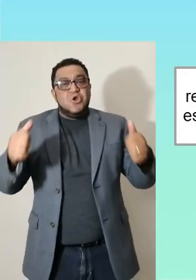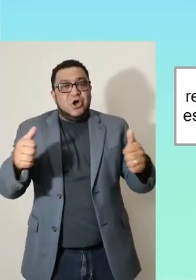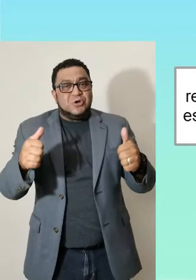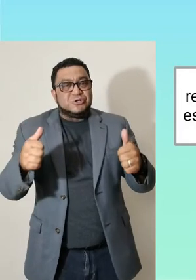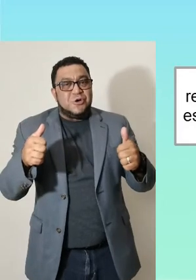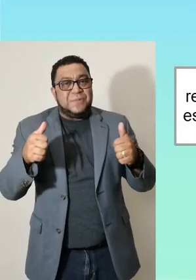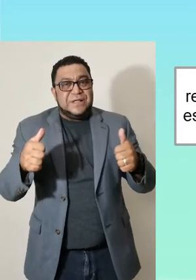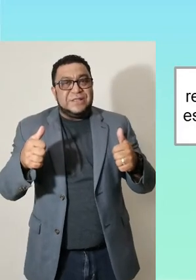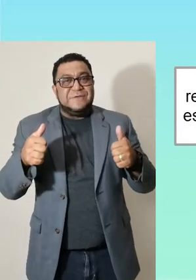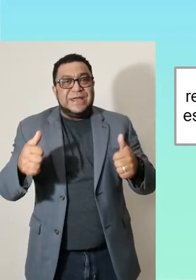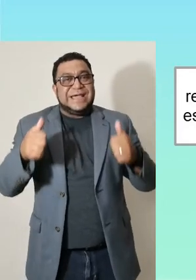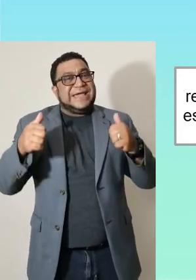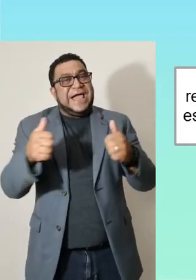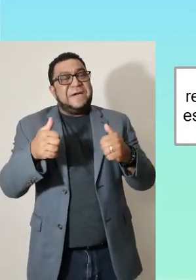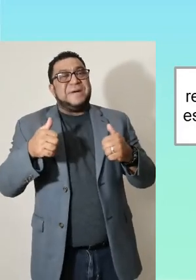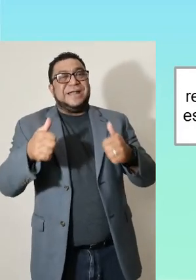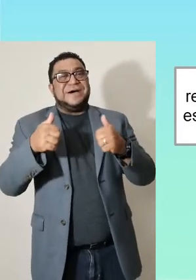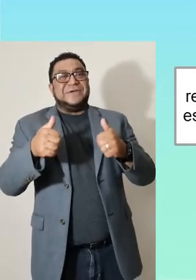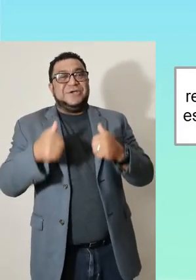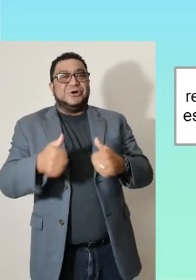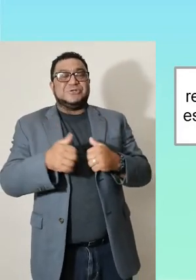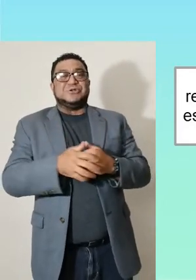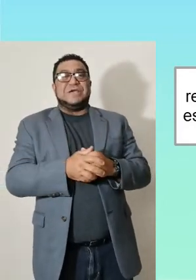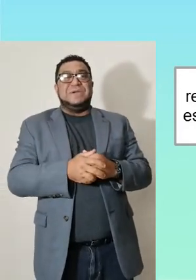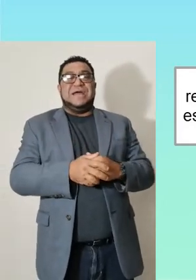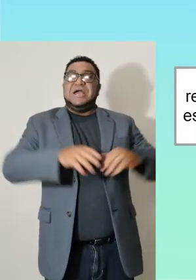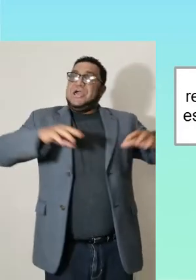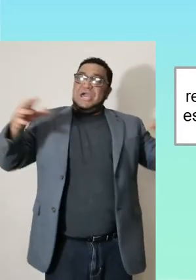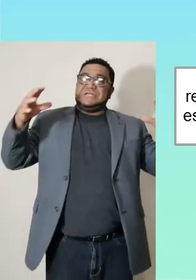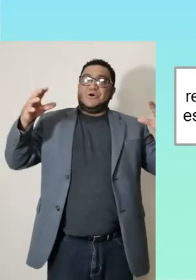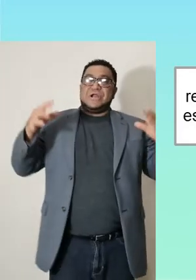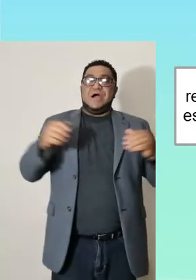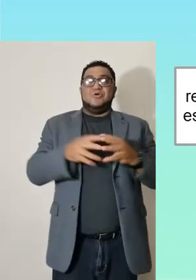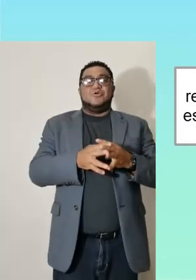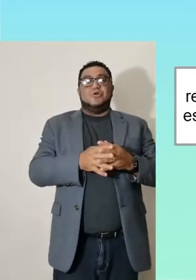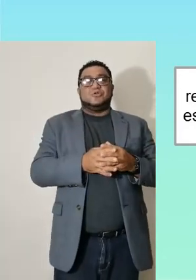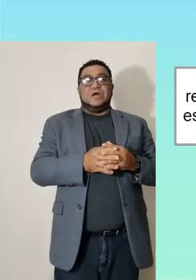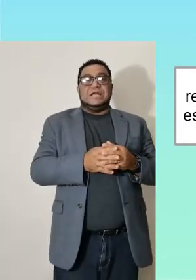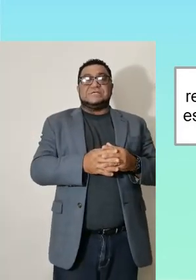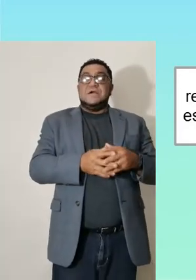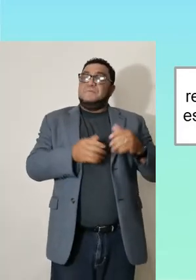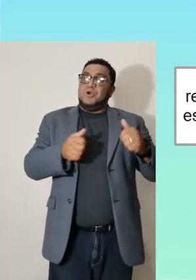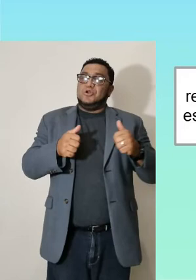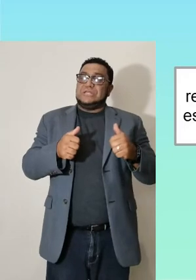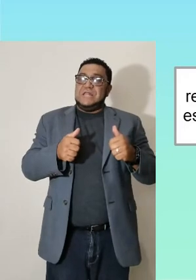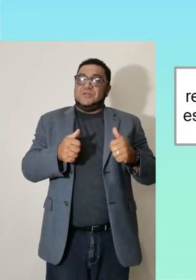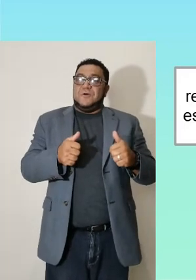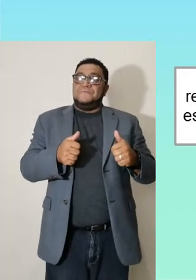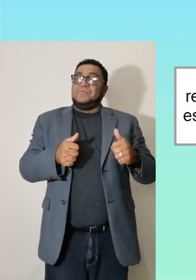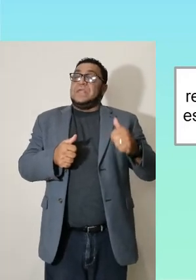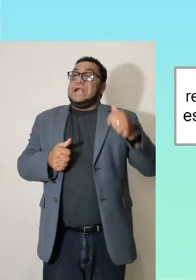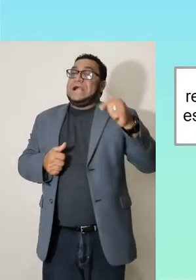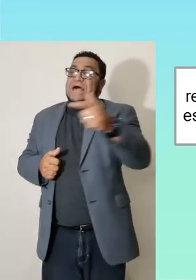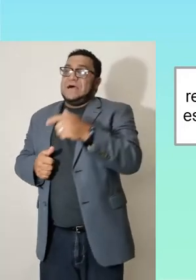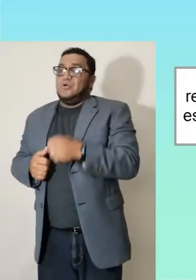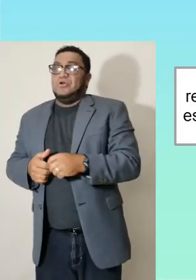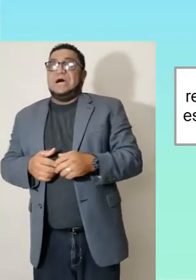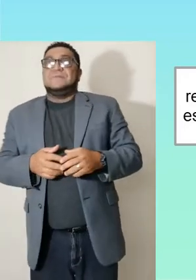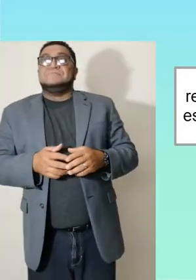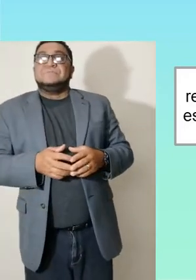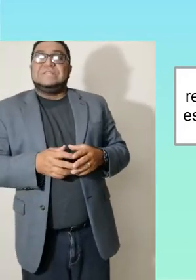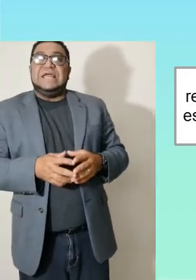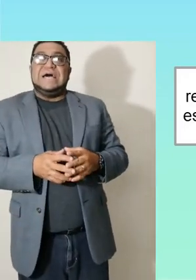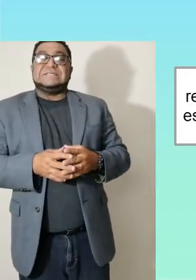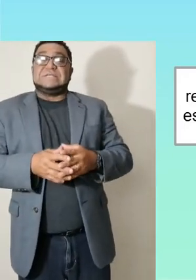no nos sorprende a ver qué maravilloso se mira esos rasgos culturales por lo tanto cada